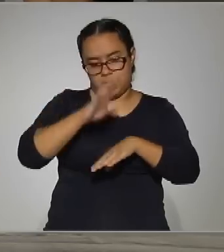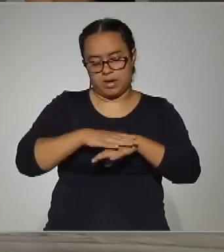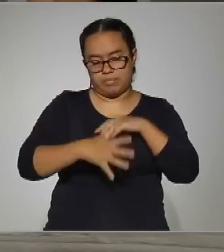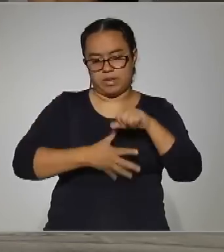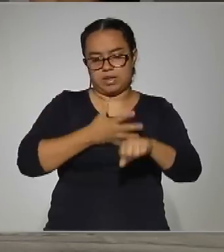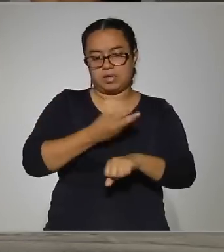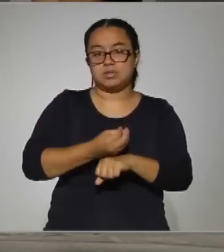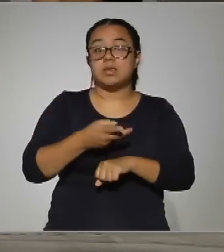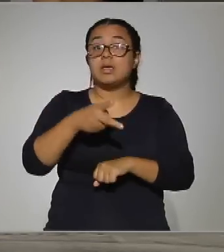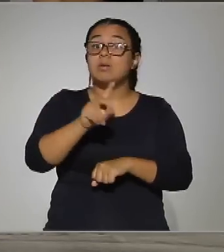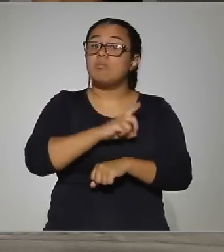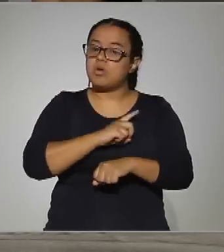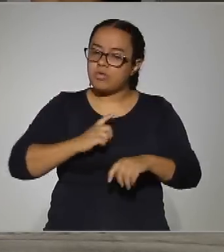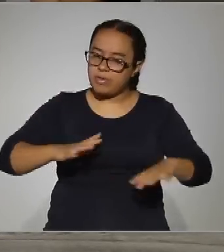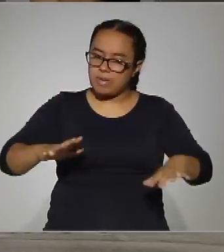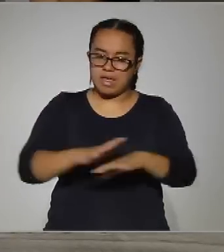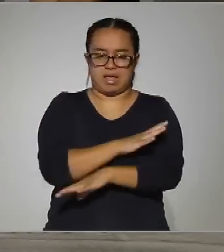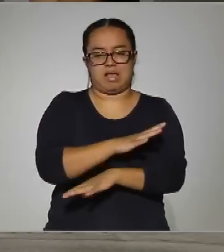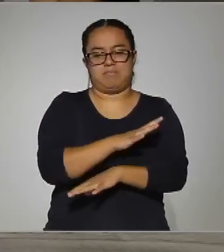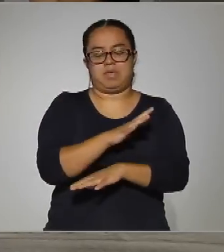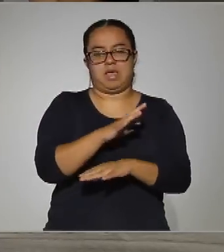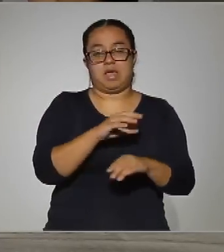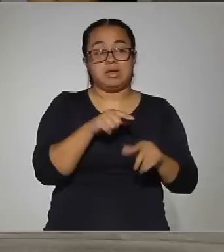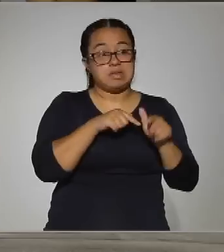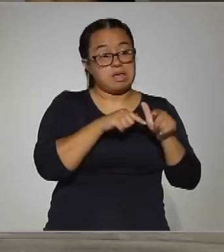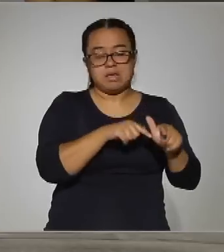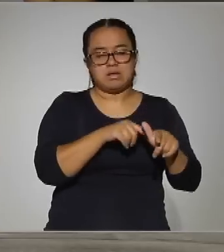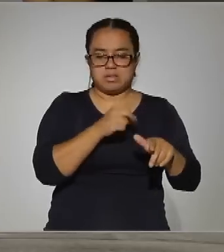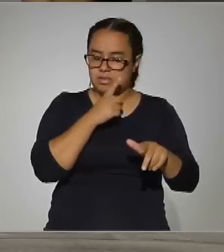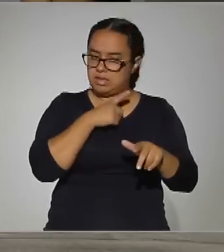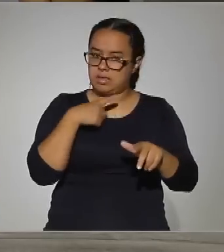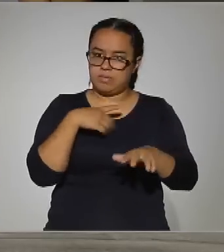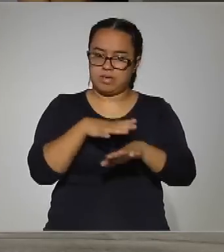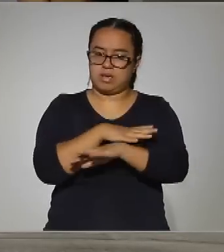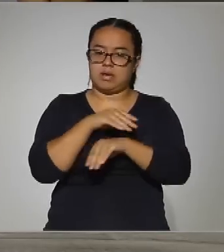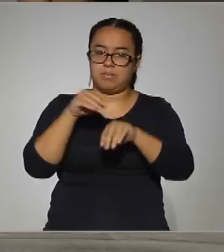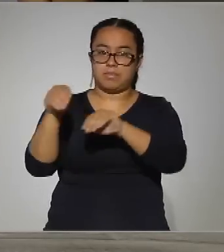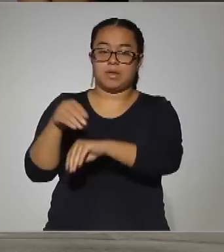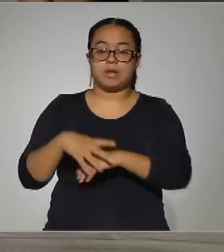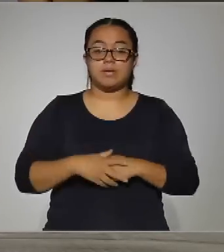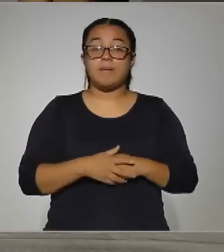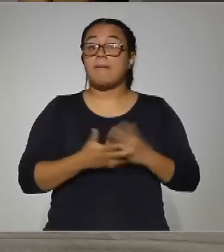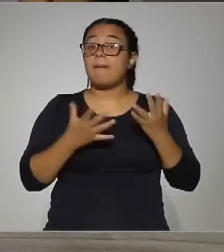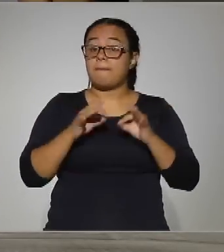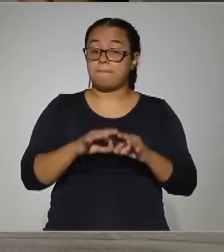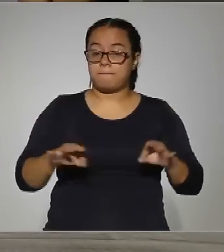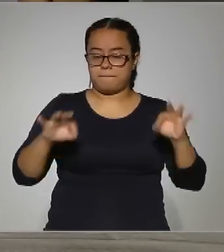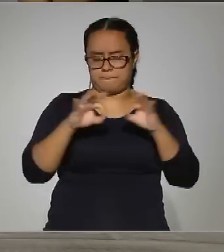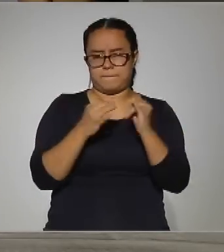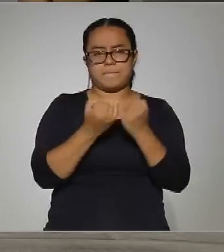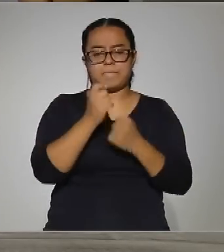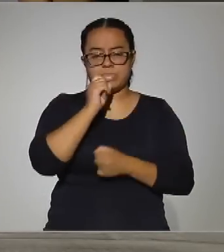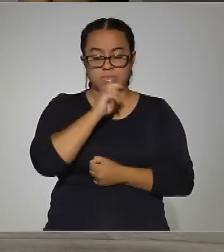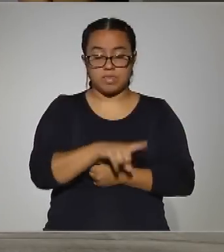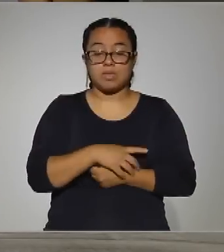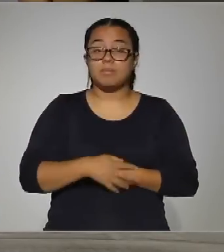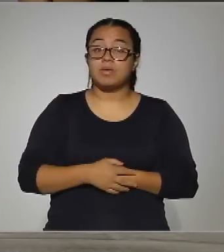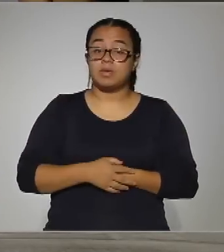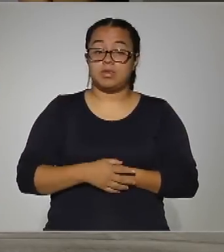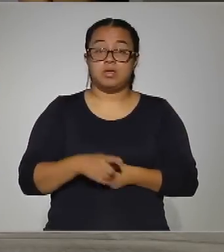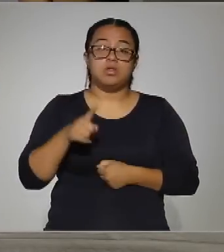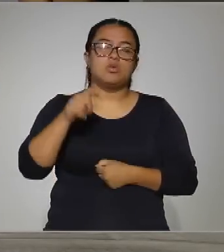pero es moverte del lugar. ¿Tú querías saber? Sí, también me parece que es muy importante esta cuestión, ¿no? Como que no siempre